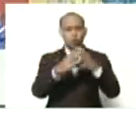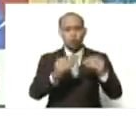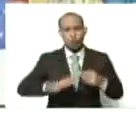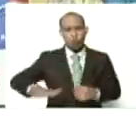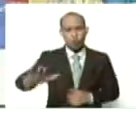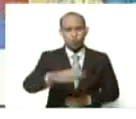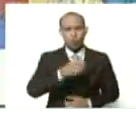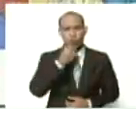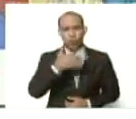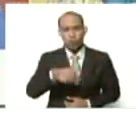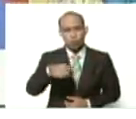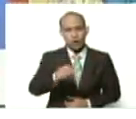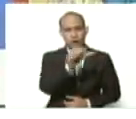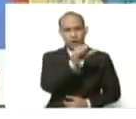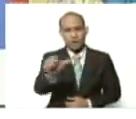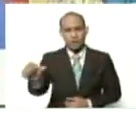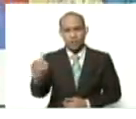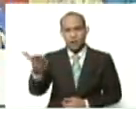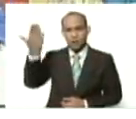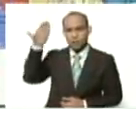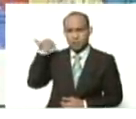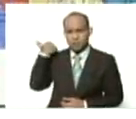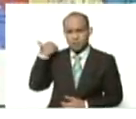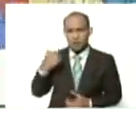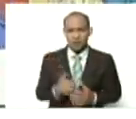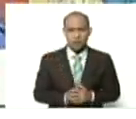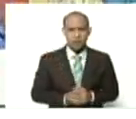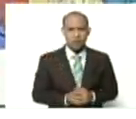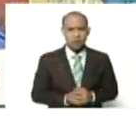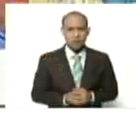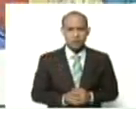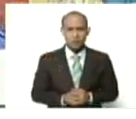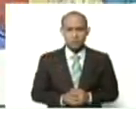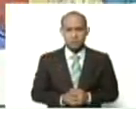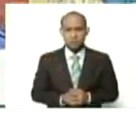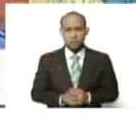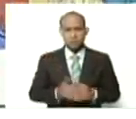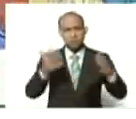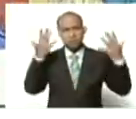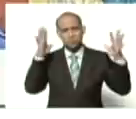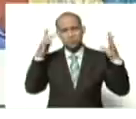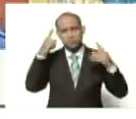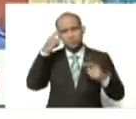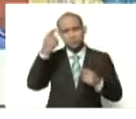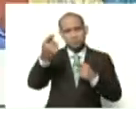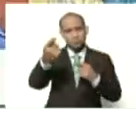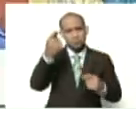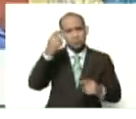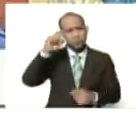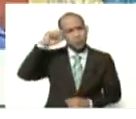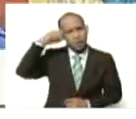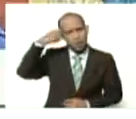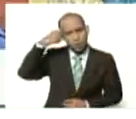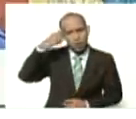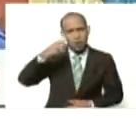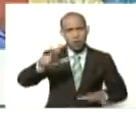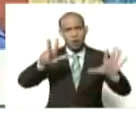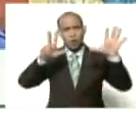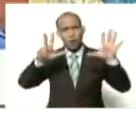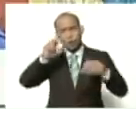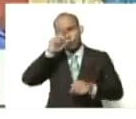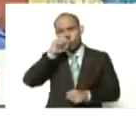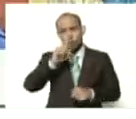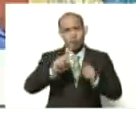Bueno, esta semana que pasó, estuvimos conmemorando, recordando los 8 años de la